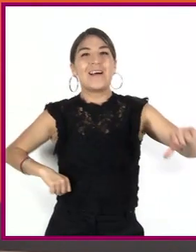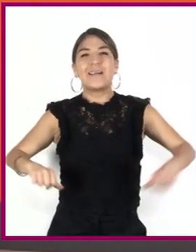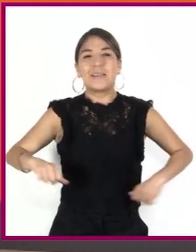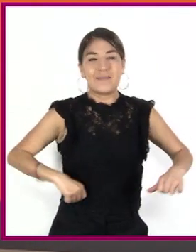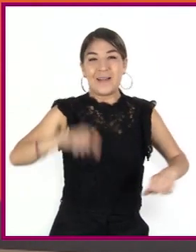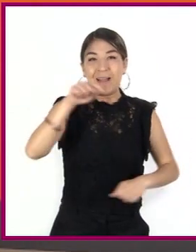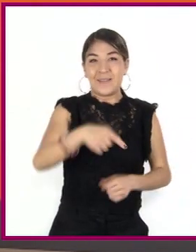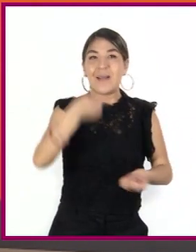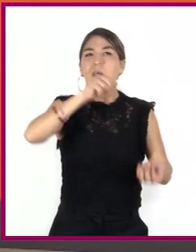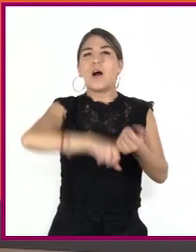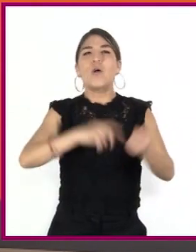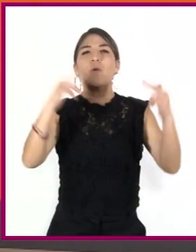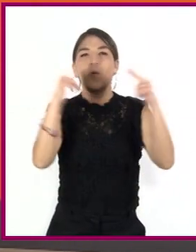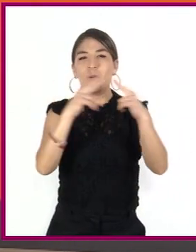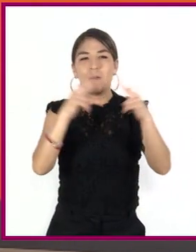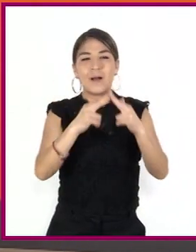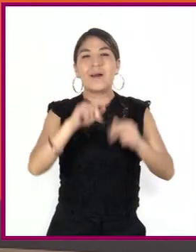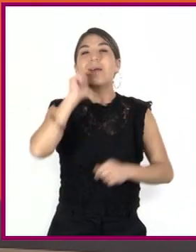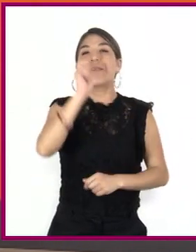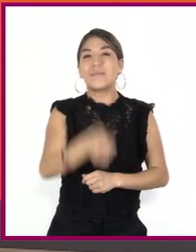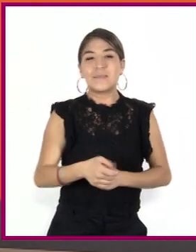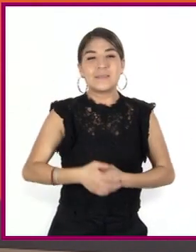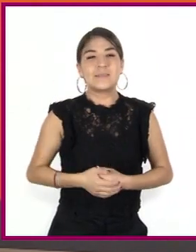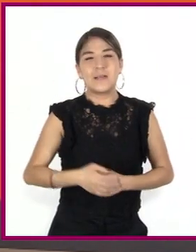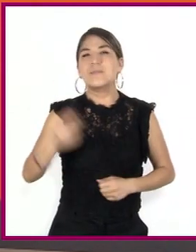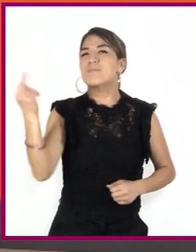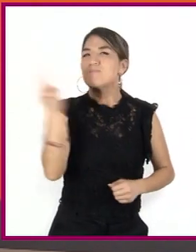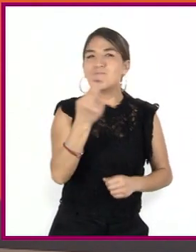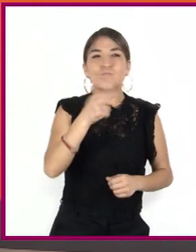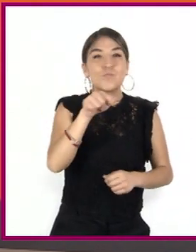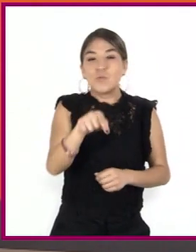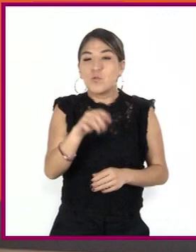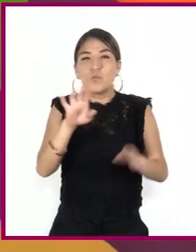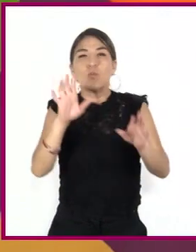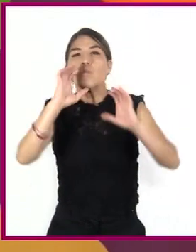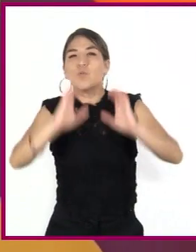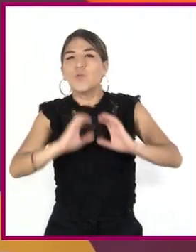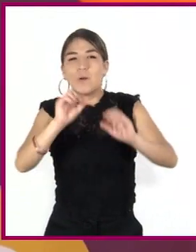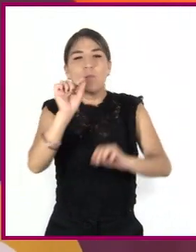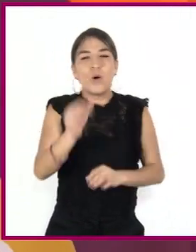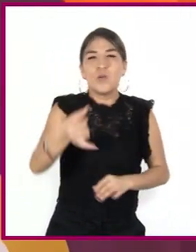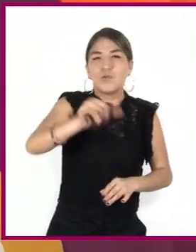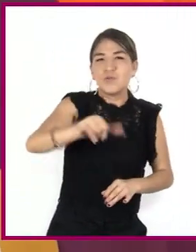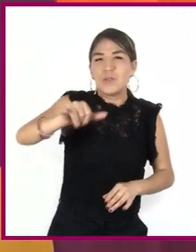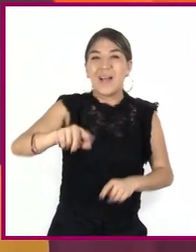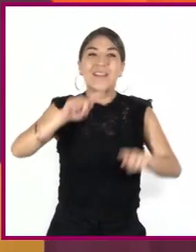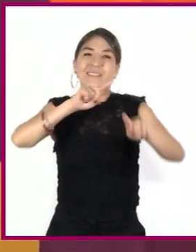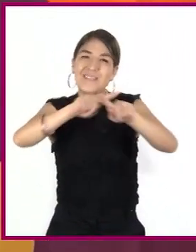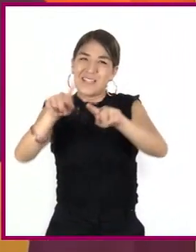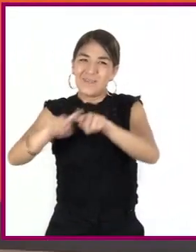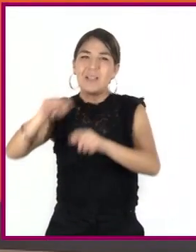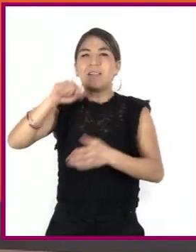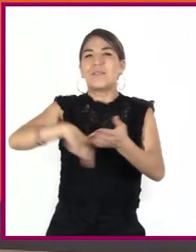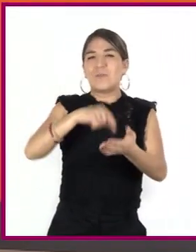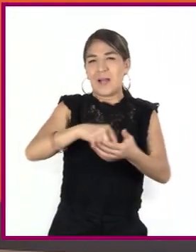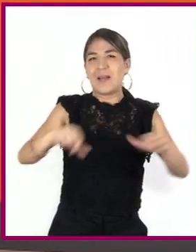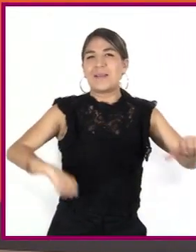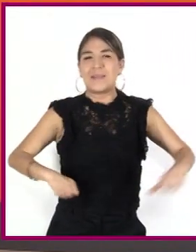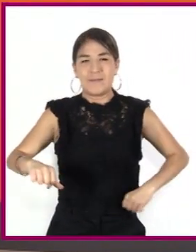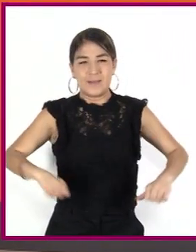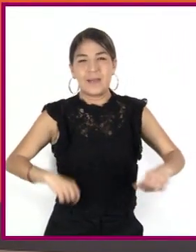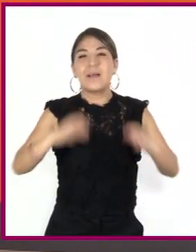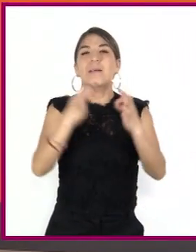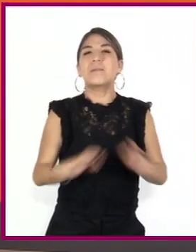del hogar sea la absolutamente necesaria, ya que es diferente para cada una de ellas.